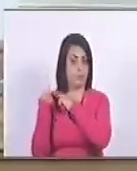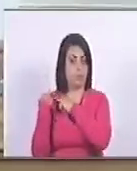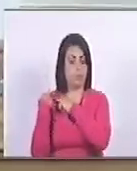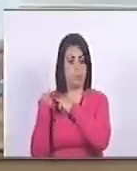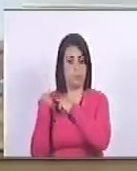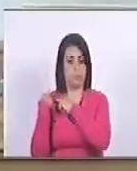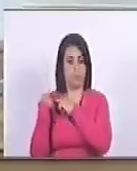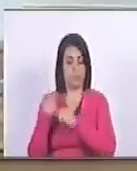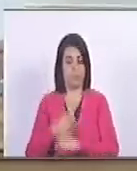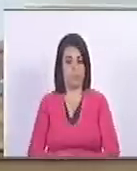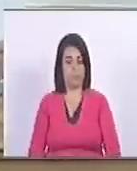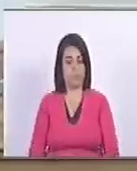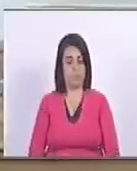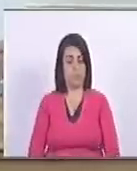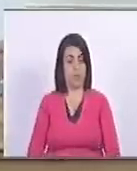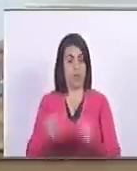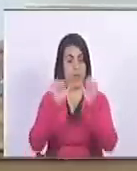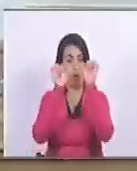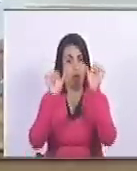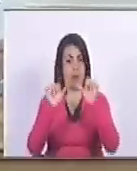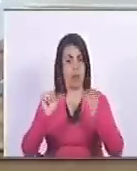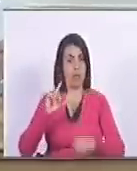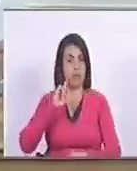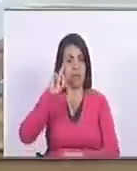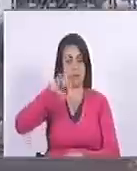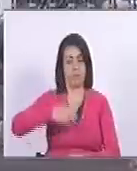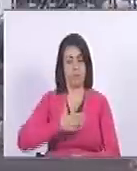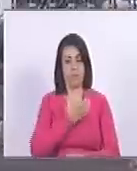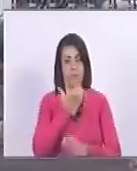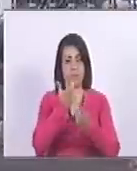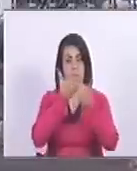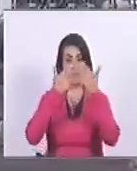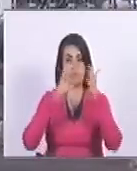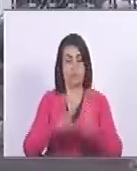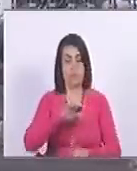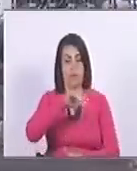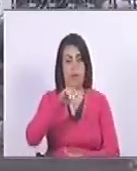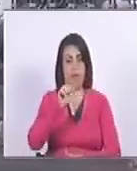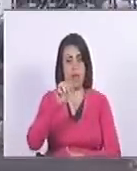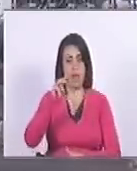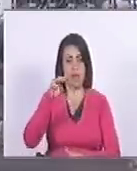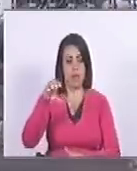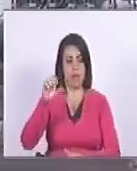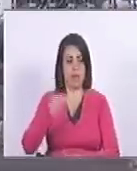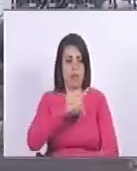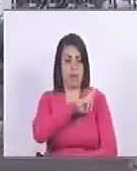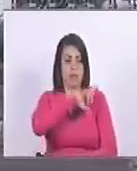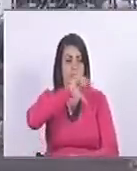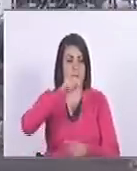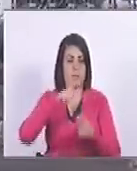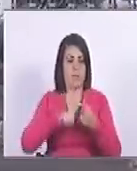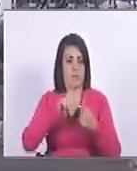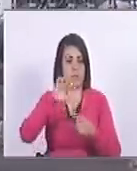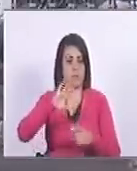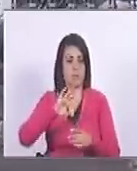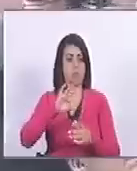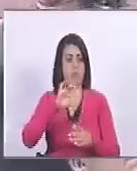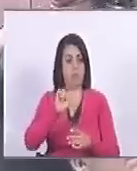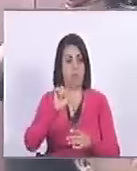representantes, artistas del Orfeón Libertador, Jaime García, su director, Anmery Villarruela,